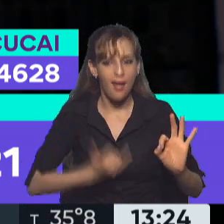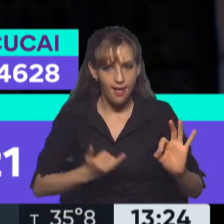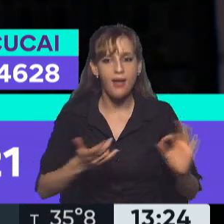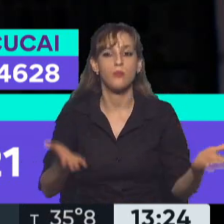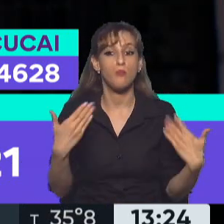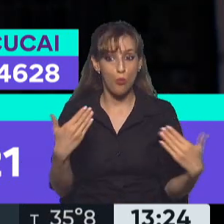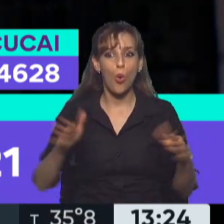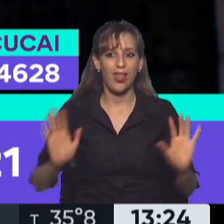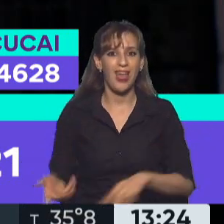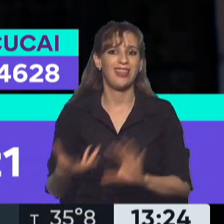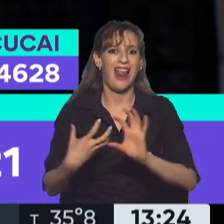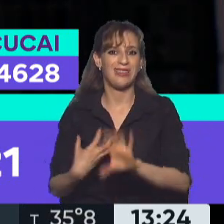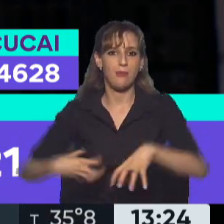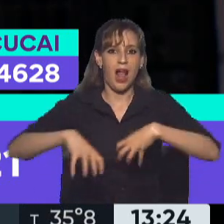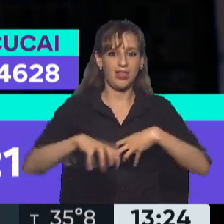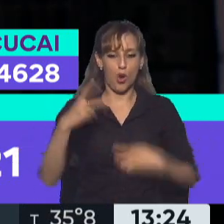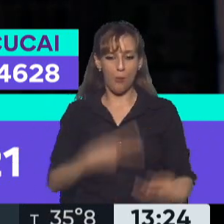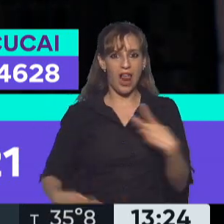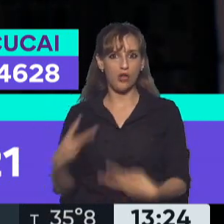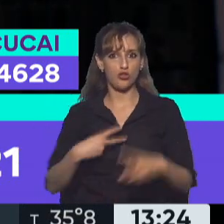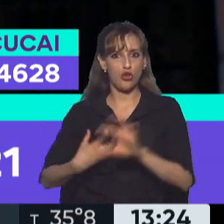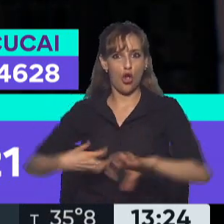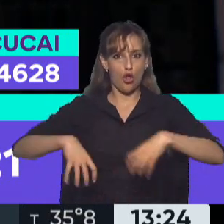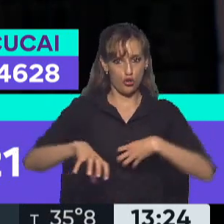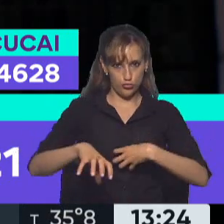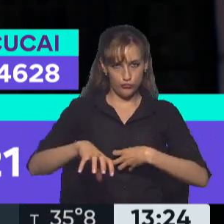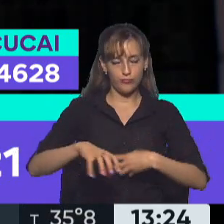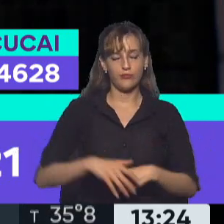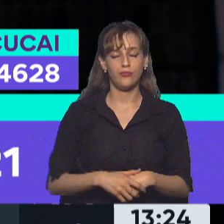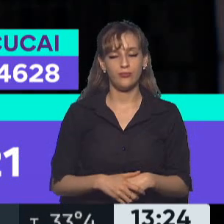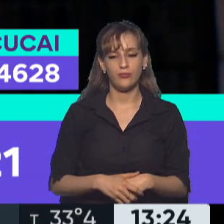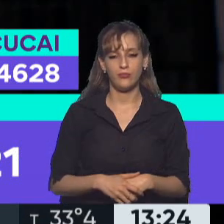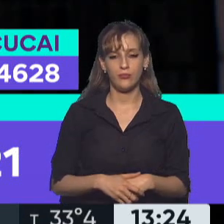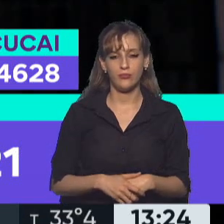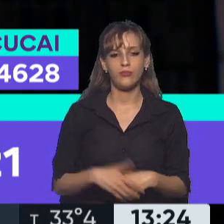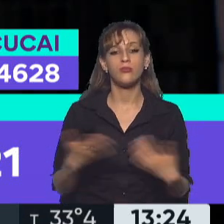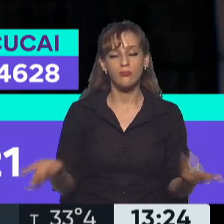cirugía de ese tipo, en la que además va a recibir inmunosupresores, obviamente que es